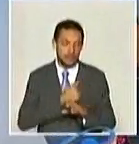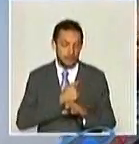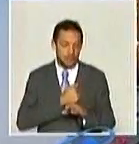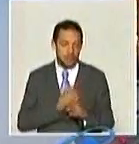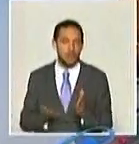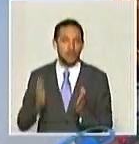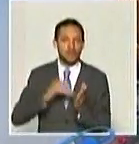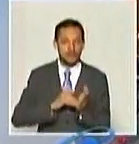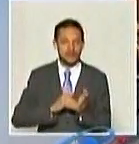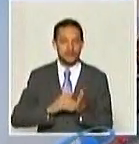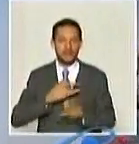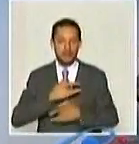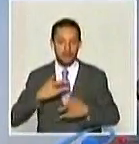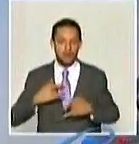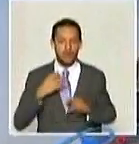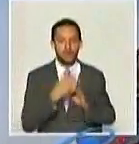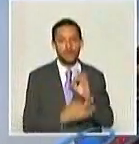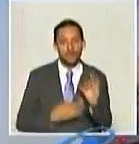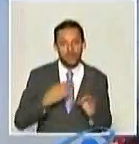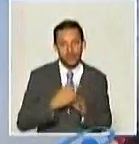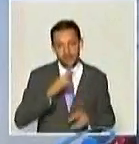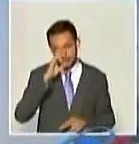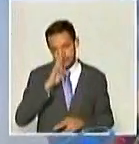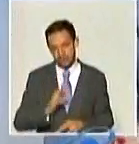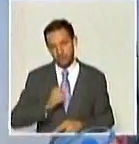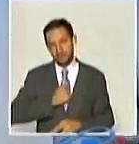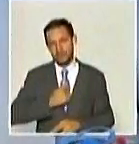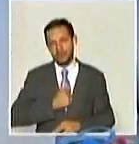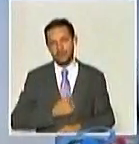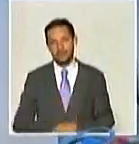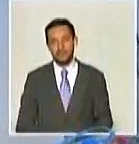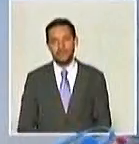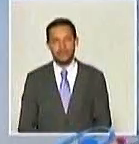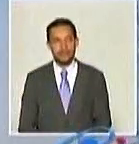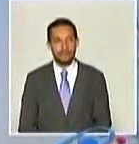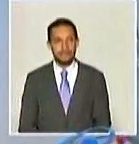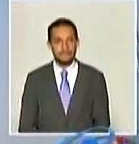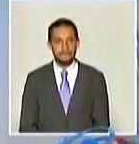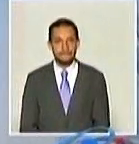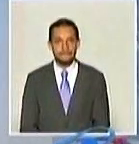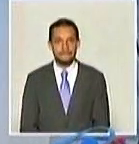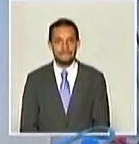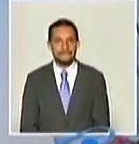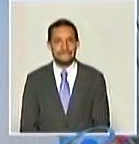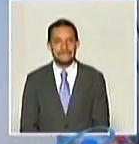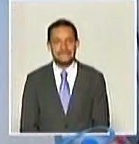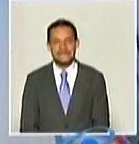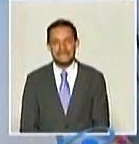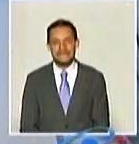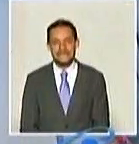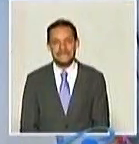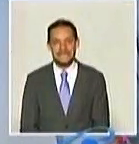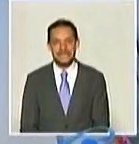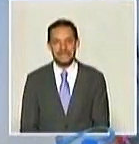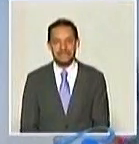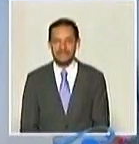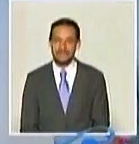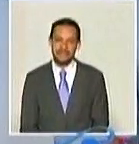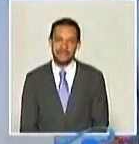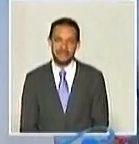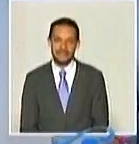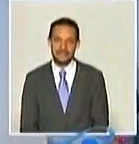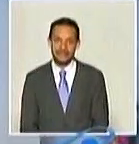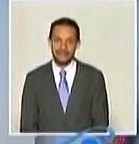retomar y nosotros tratar de incrementar y recuperar esas memorias, pero la parte emocional es vital. Si el paciente no